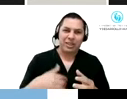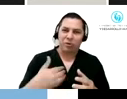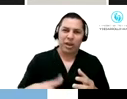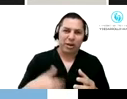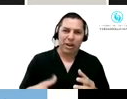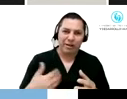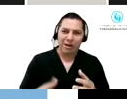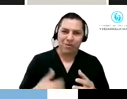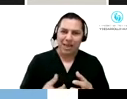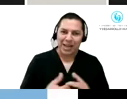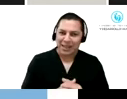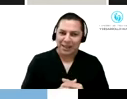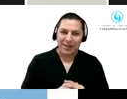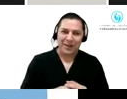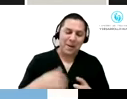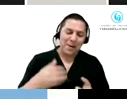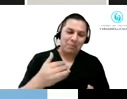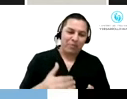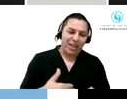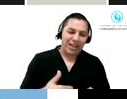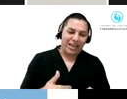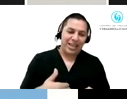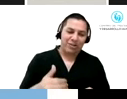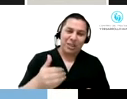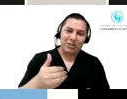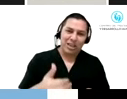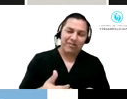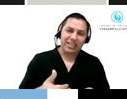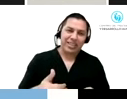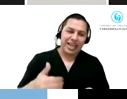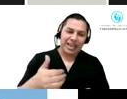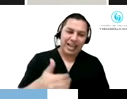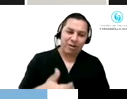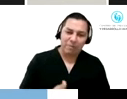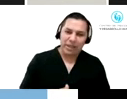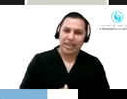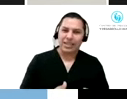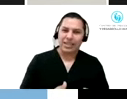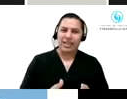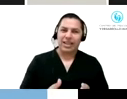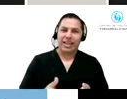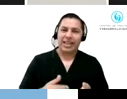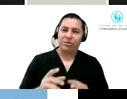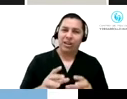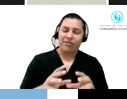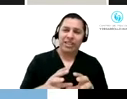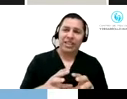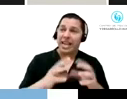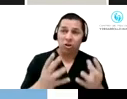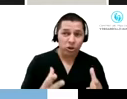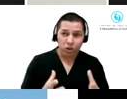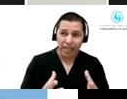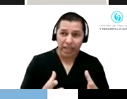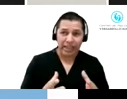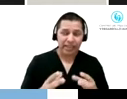José Méndez, juegue, vamos, adelante, ¿verdad? Entonces es un énfasis en la competencia, es un énfasis en